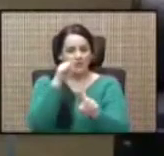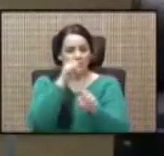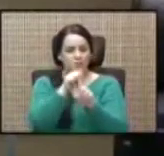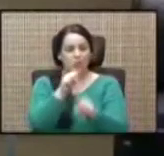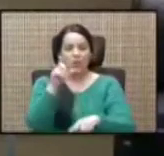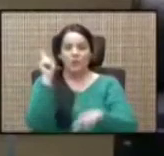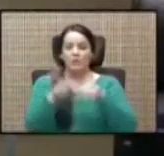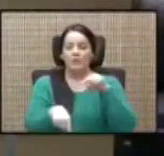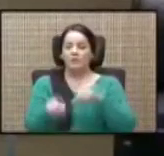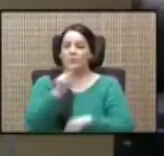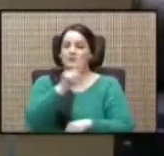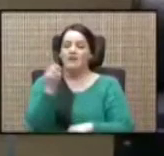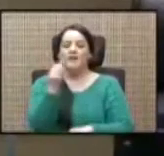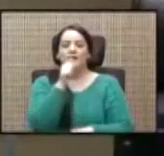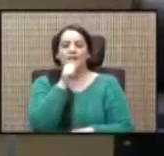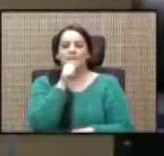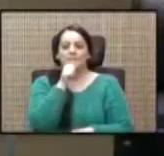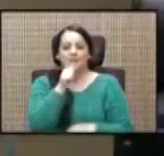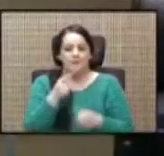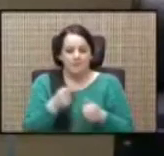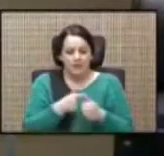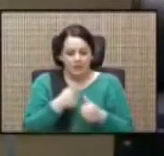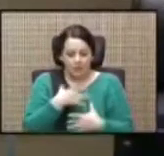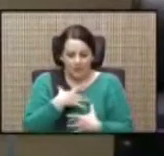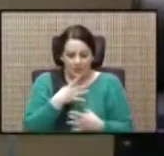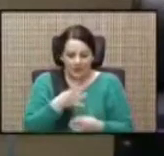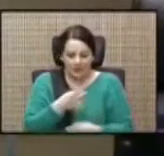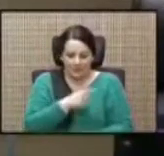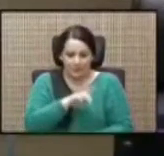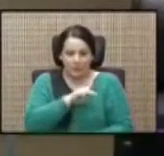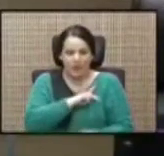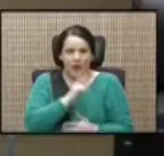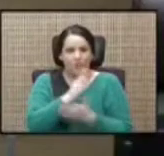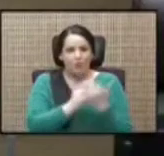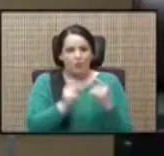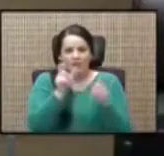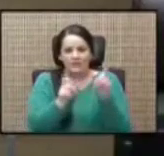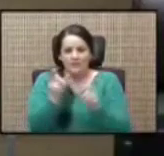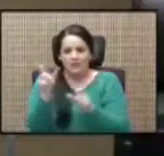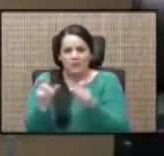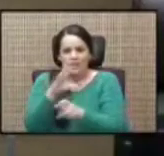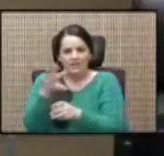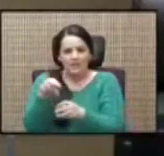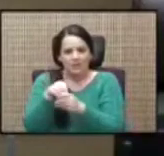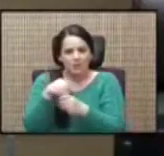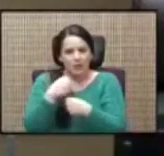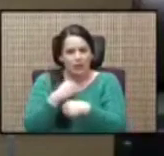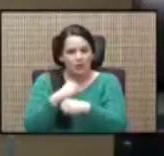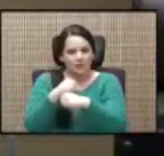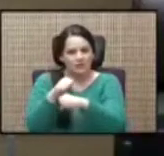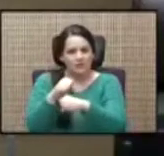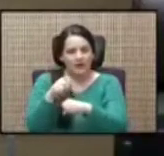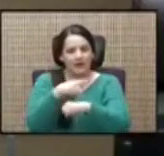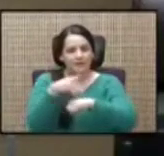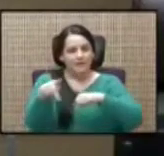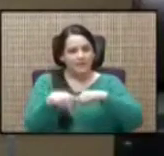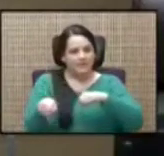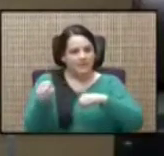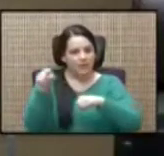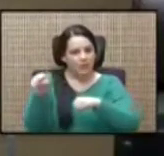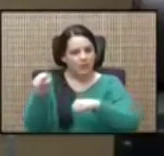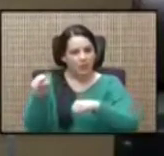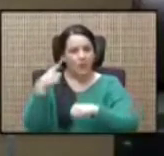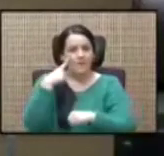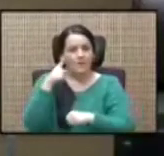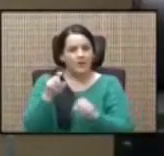priven intereses personales de algunos personeros de la municipalidad de Pérez Celedón